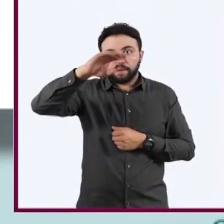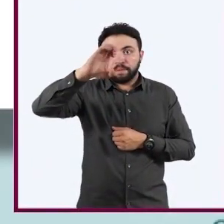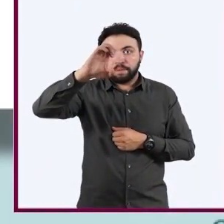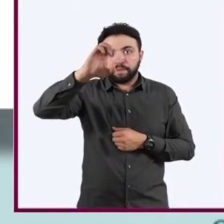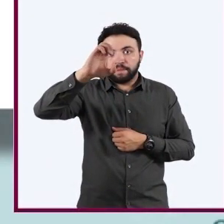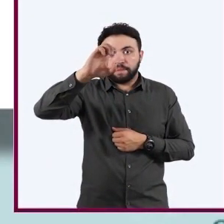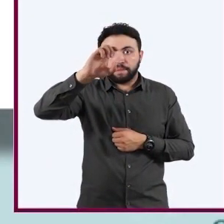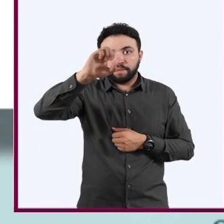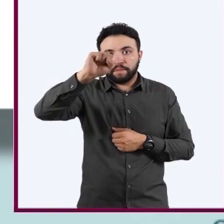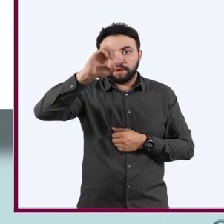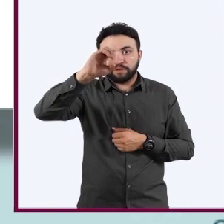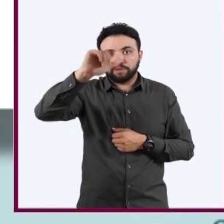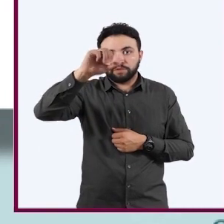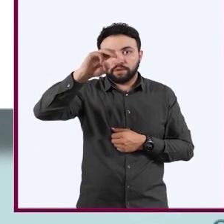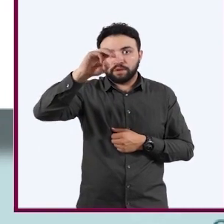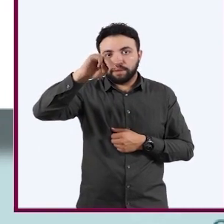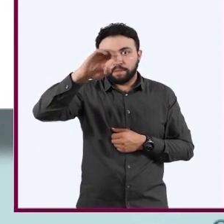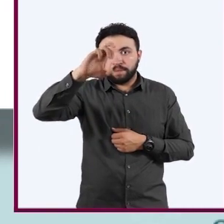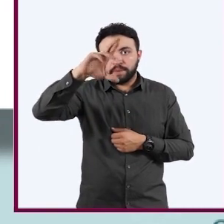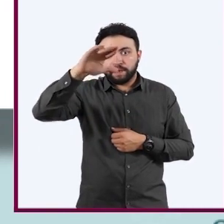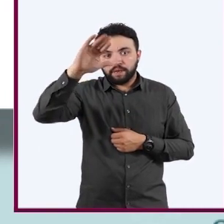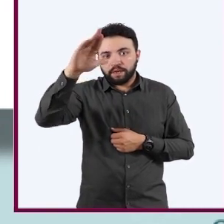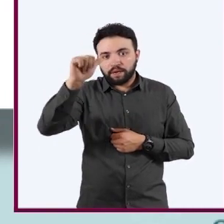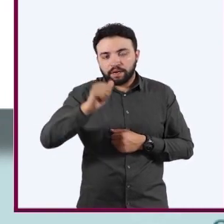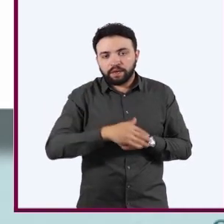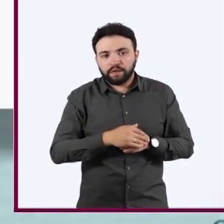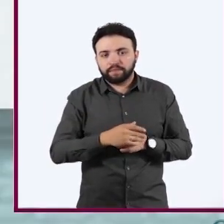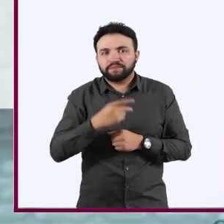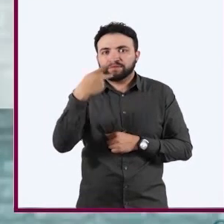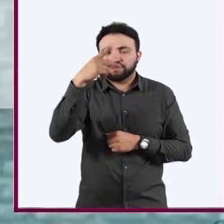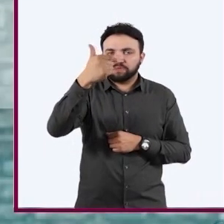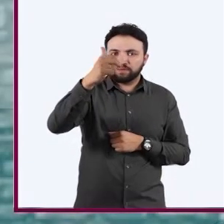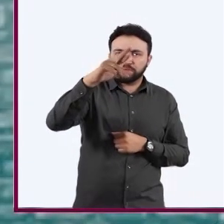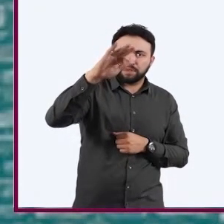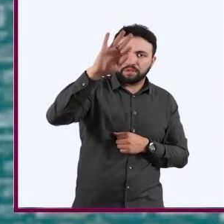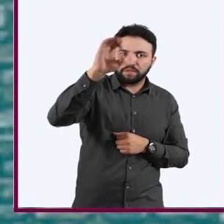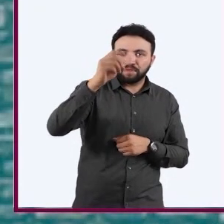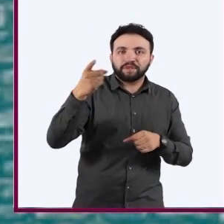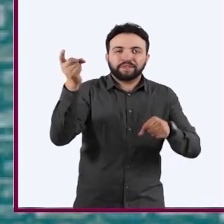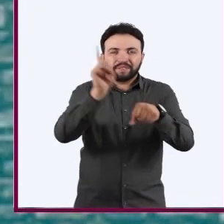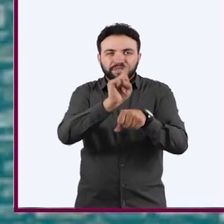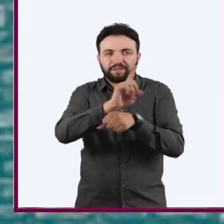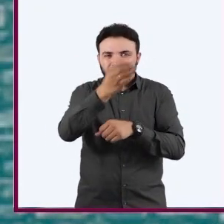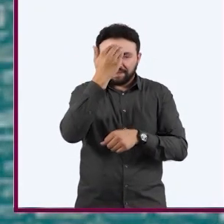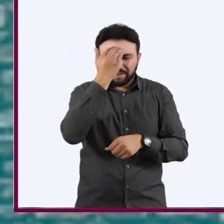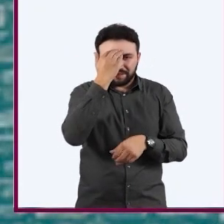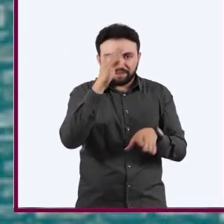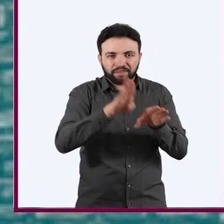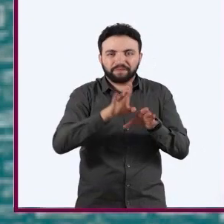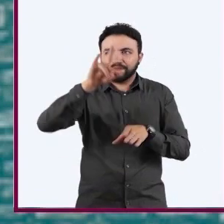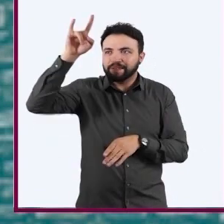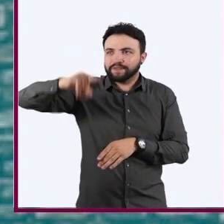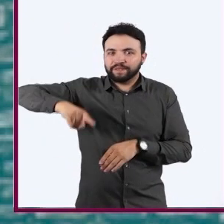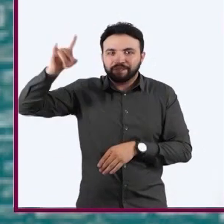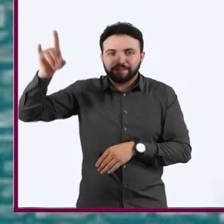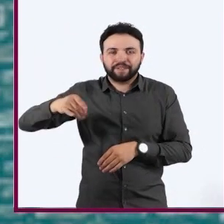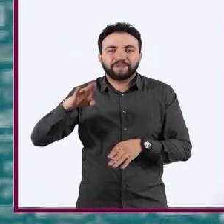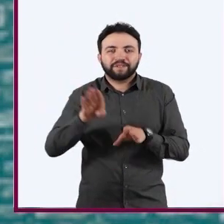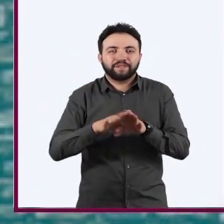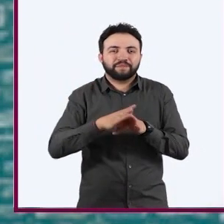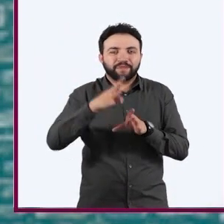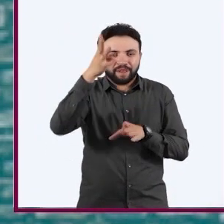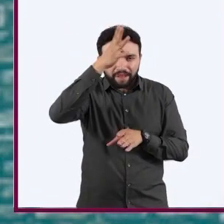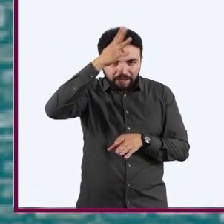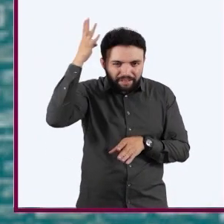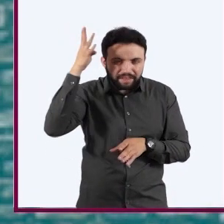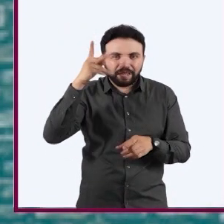Mesoamérica me permitieron reconstruir el calendario Xochicalca, todos los glifos de los días que conocemos gracias a calendarios como